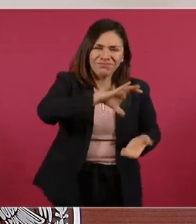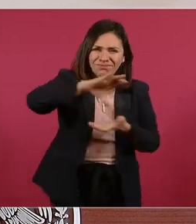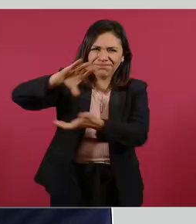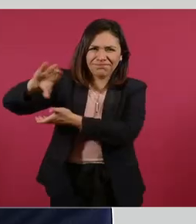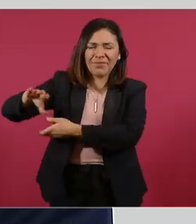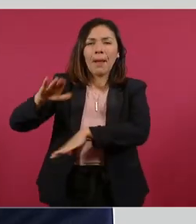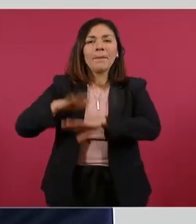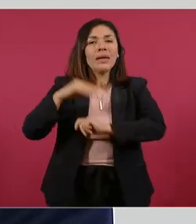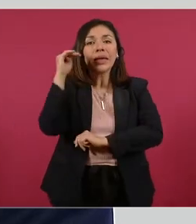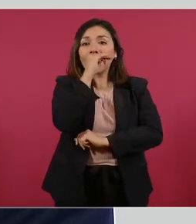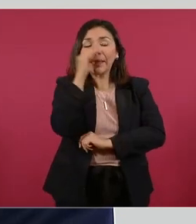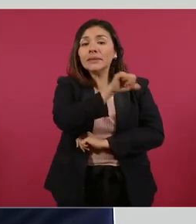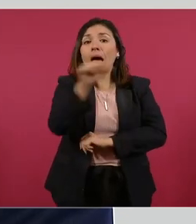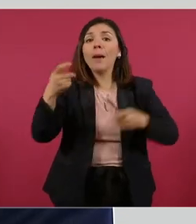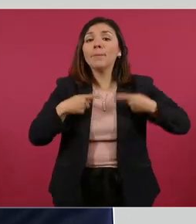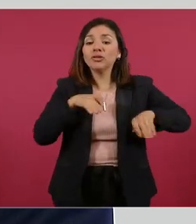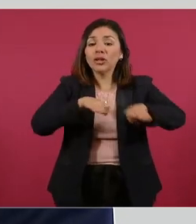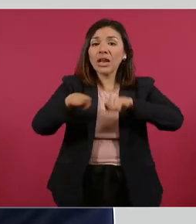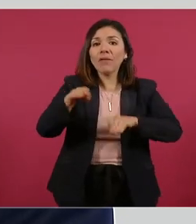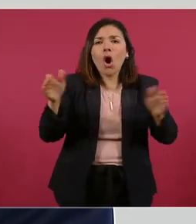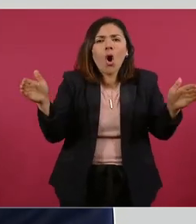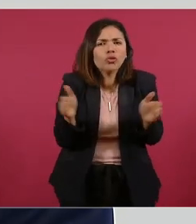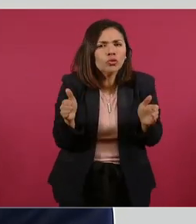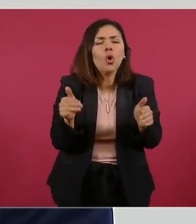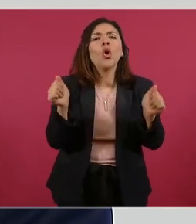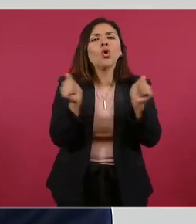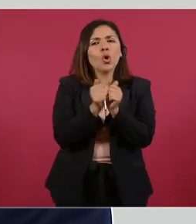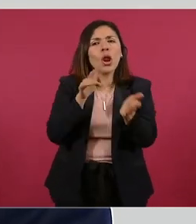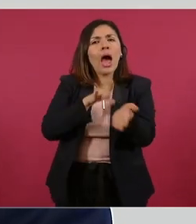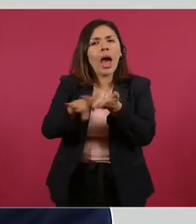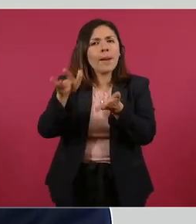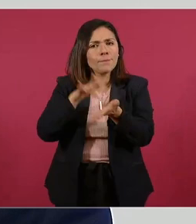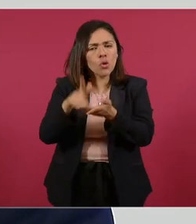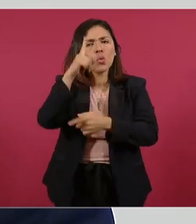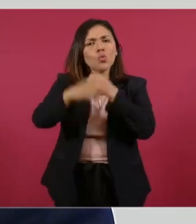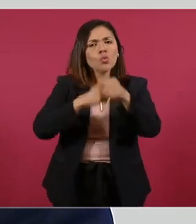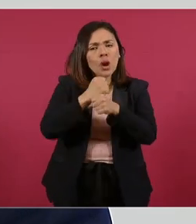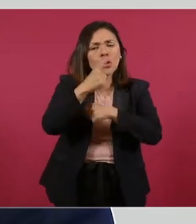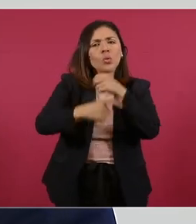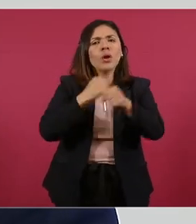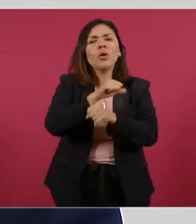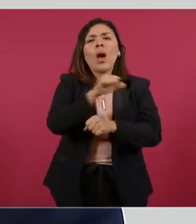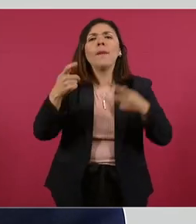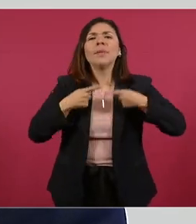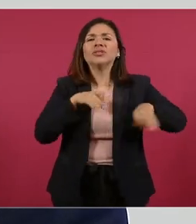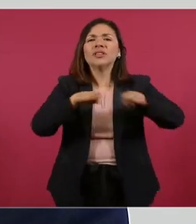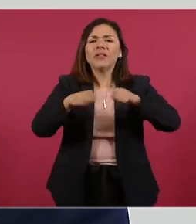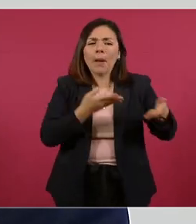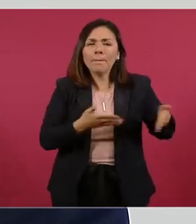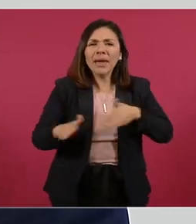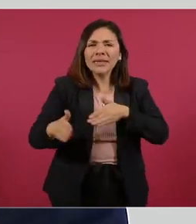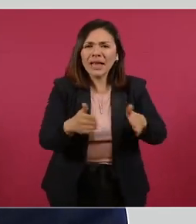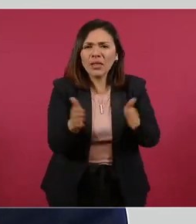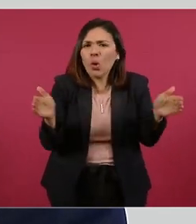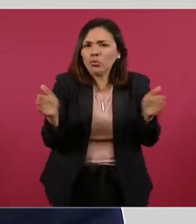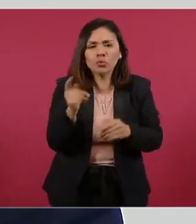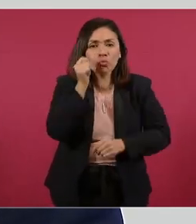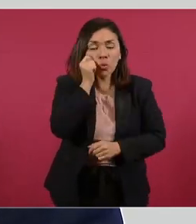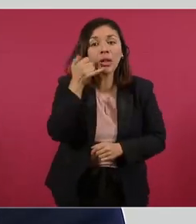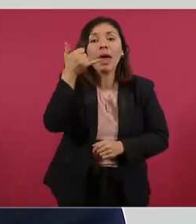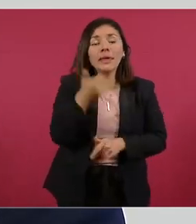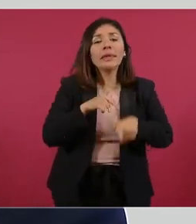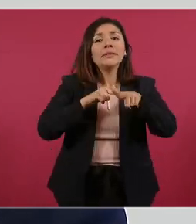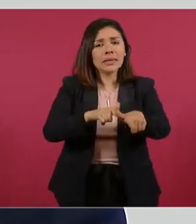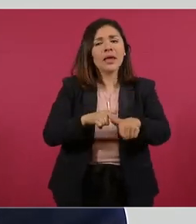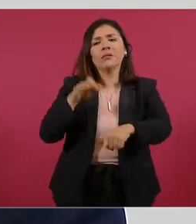de pequeña escala, un apoyo anual directo a pescadores de pequeña escala y mantener los precios